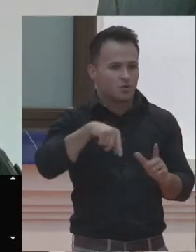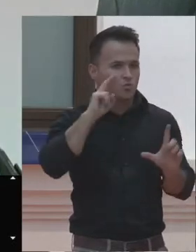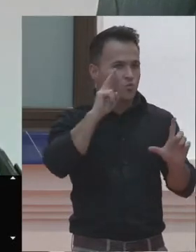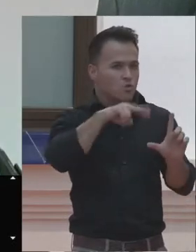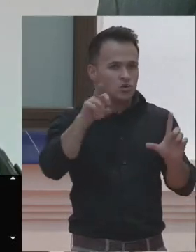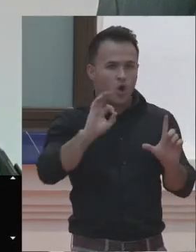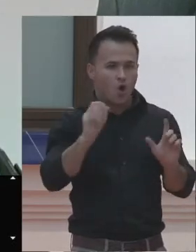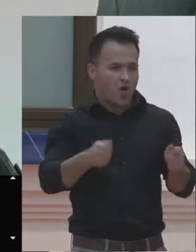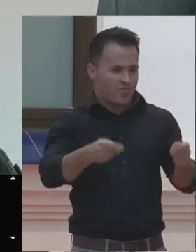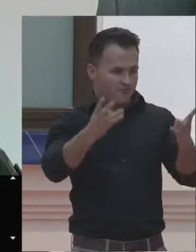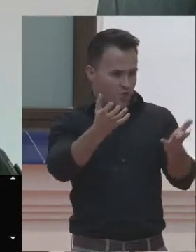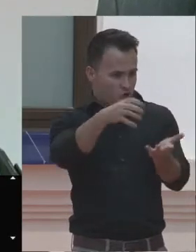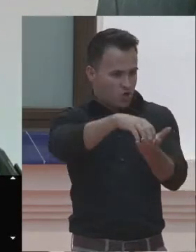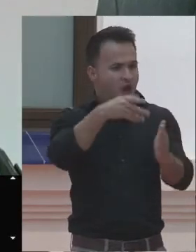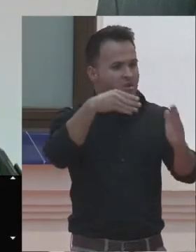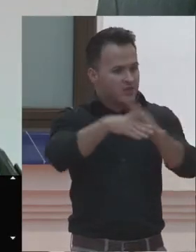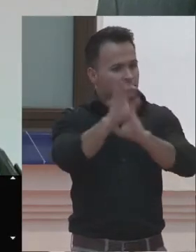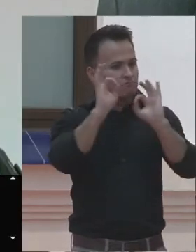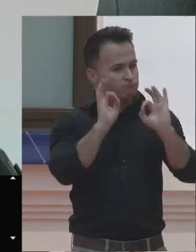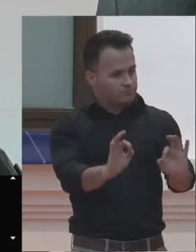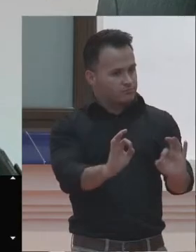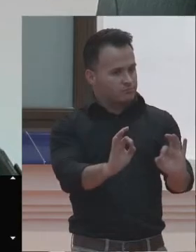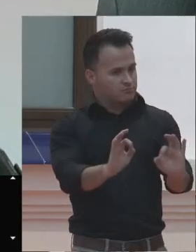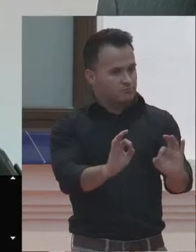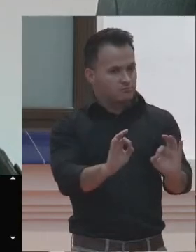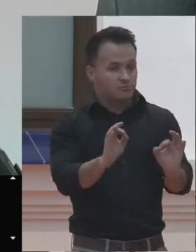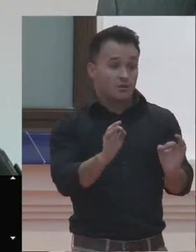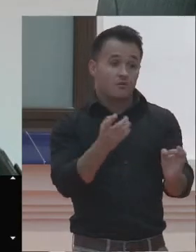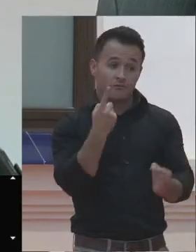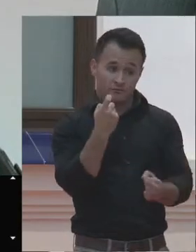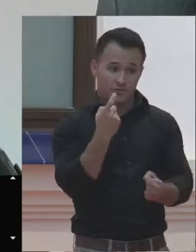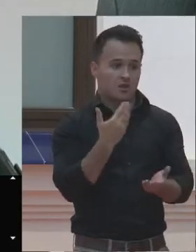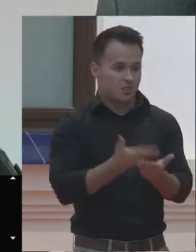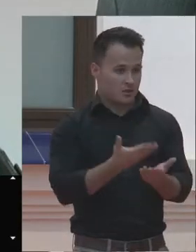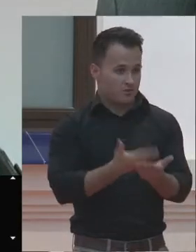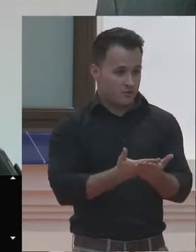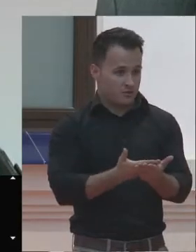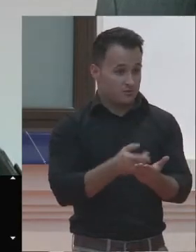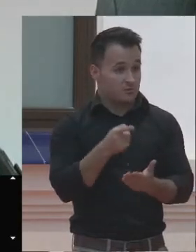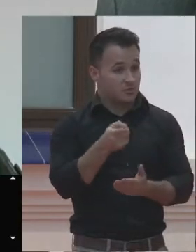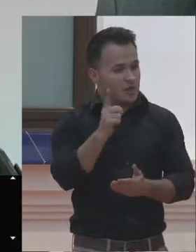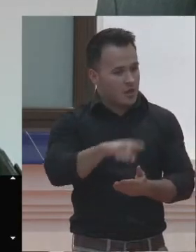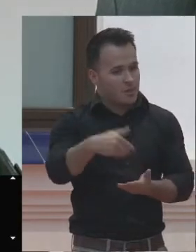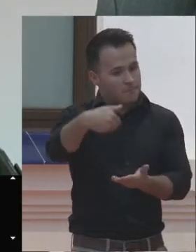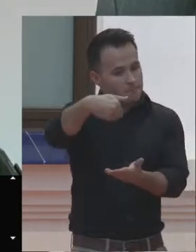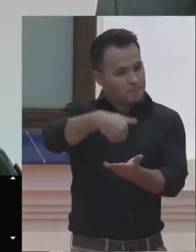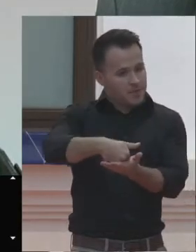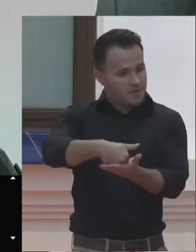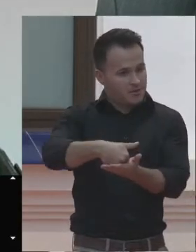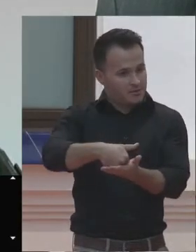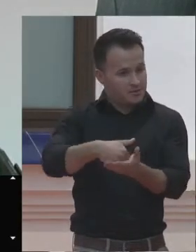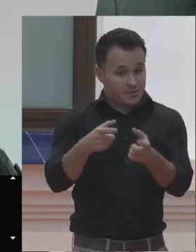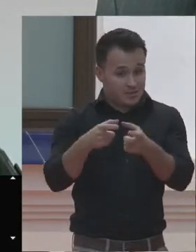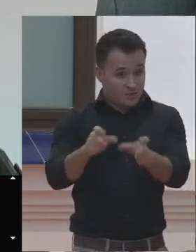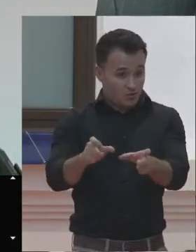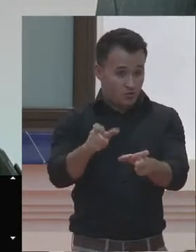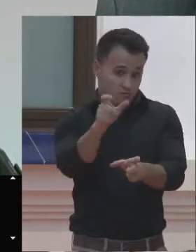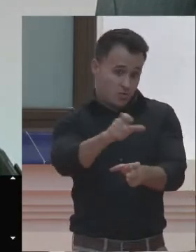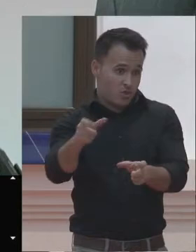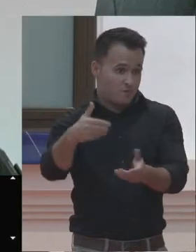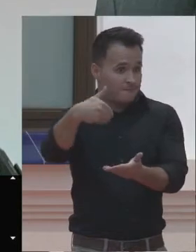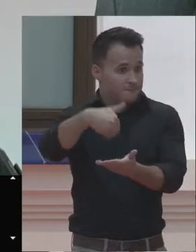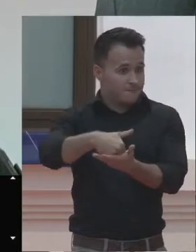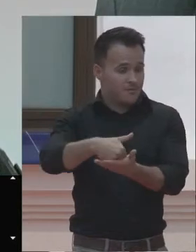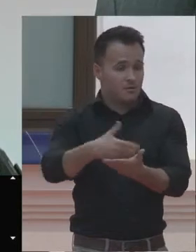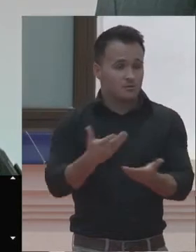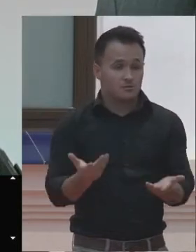y edificio es accesible? ¿Y en qué grado de accesibilidad? Y eso también es una demanda que hago hacia el sector, hacia vuestra población,